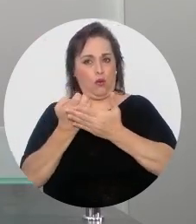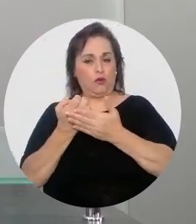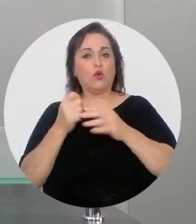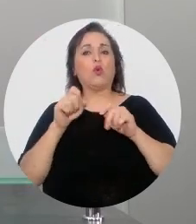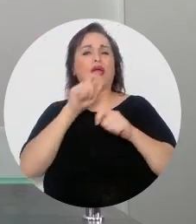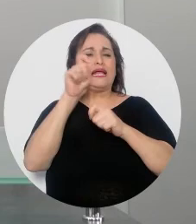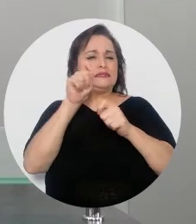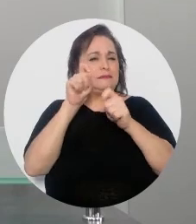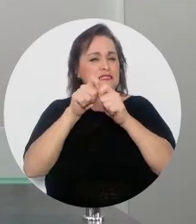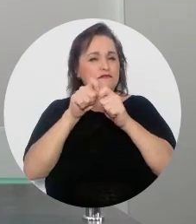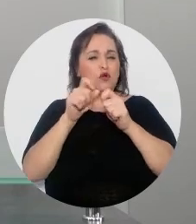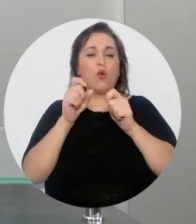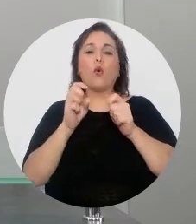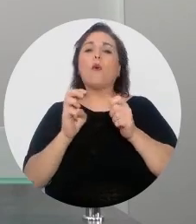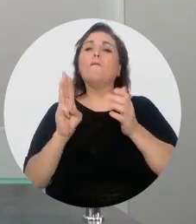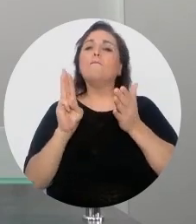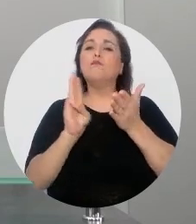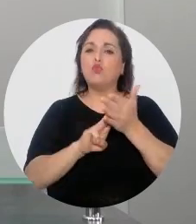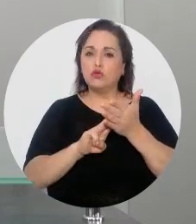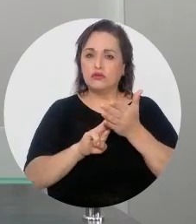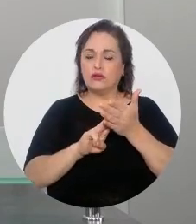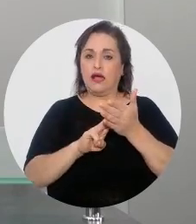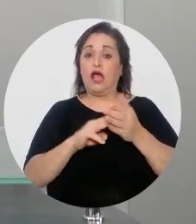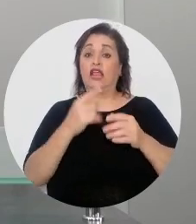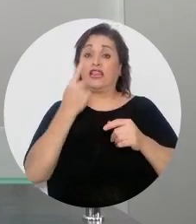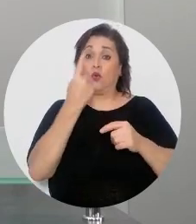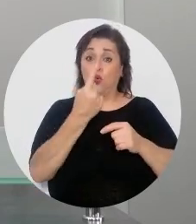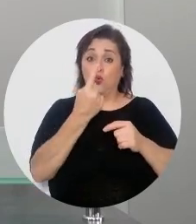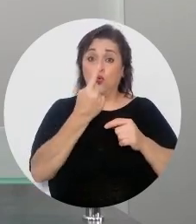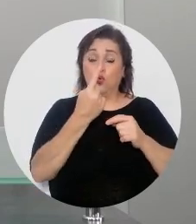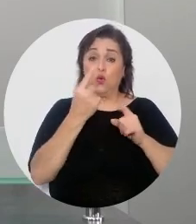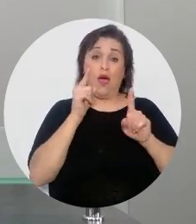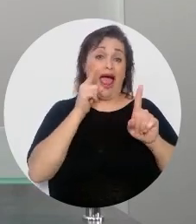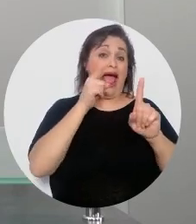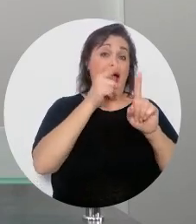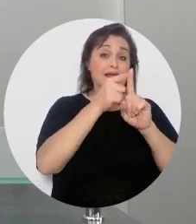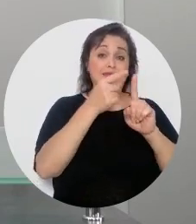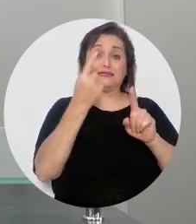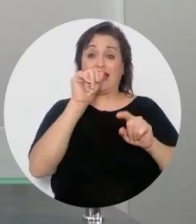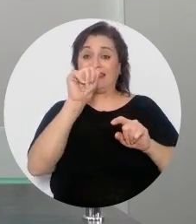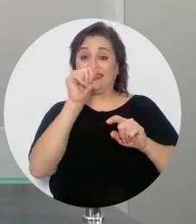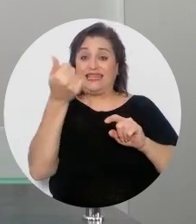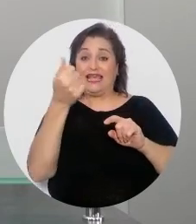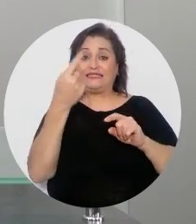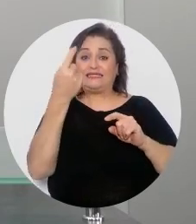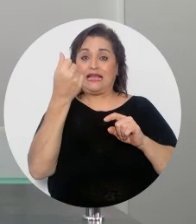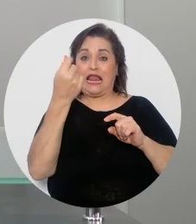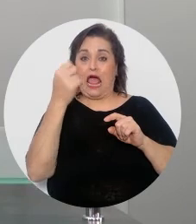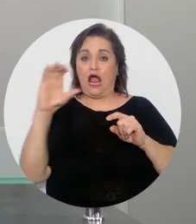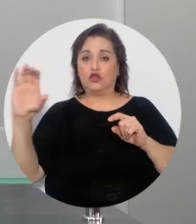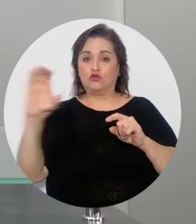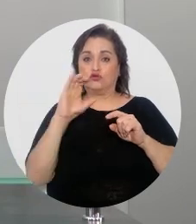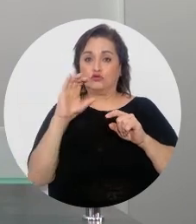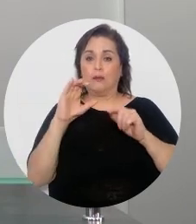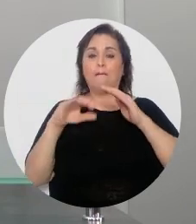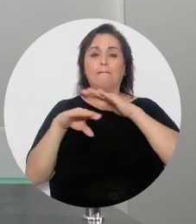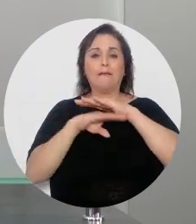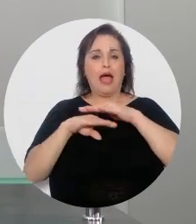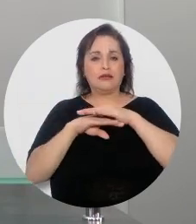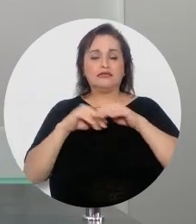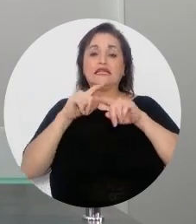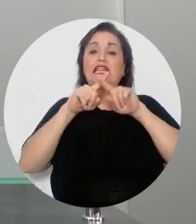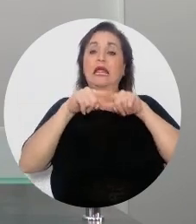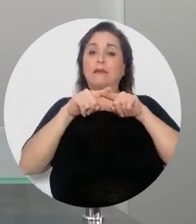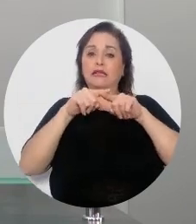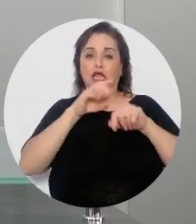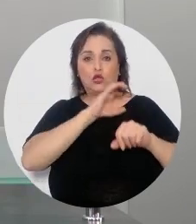económico, concretamente a multas que van desde 1 hasta 10 salarios base,